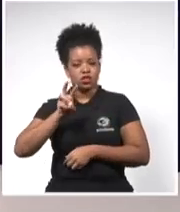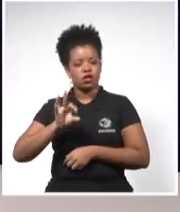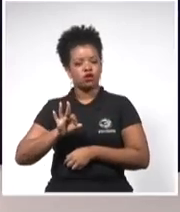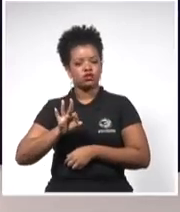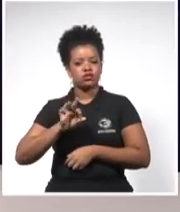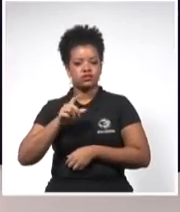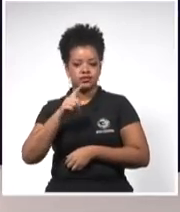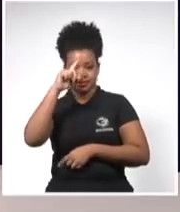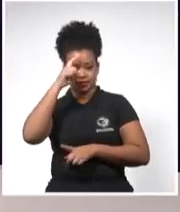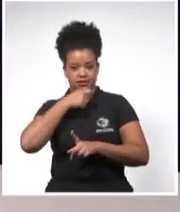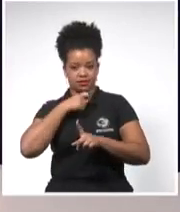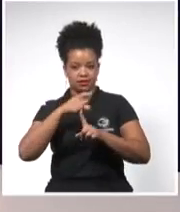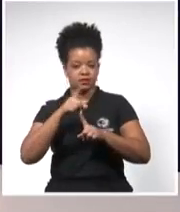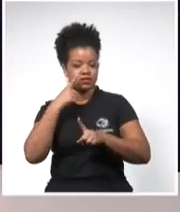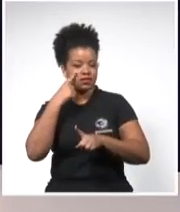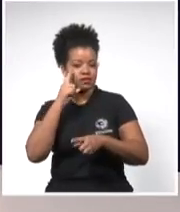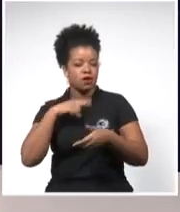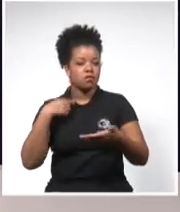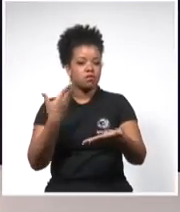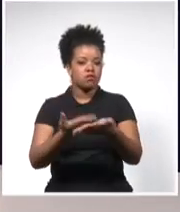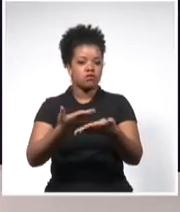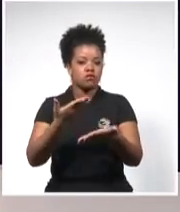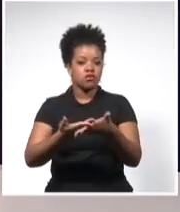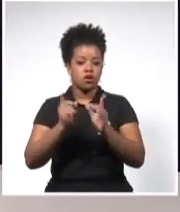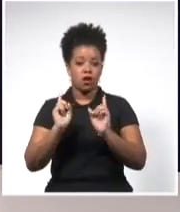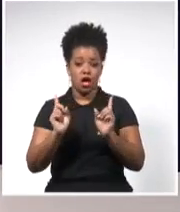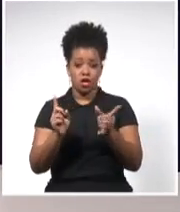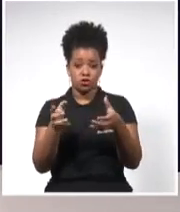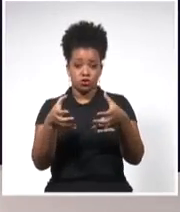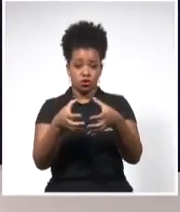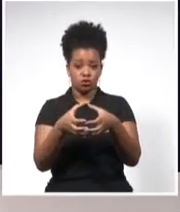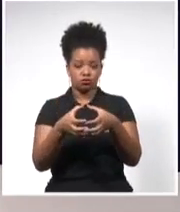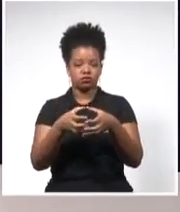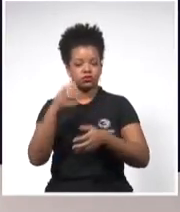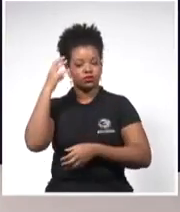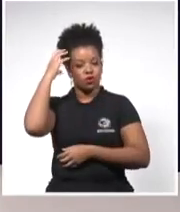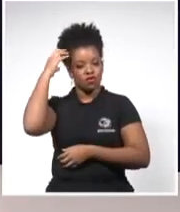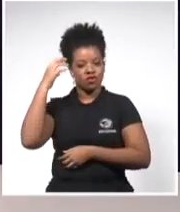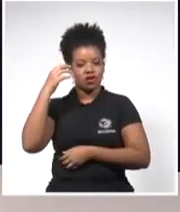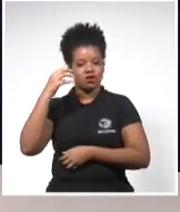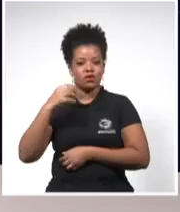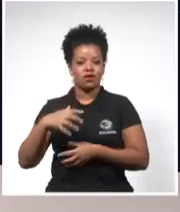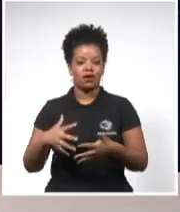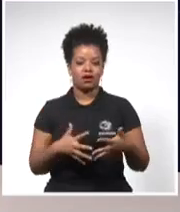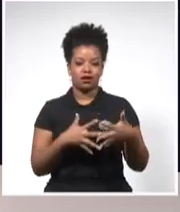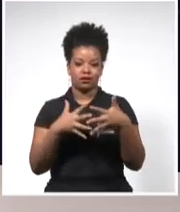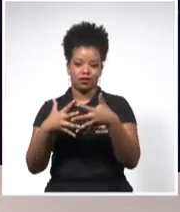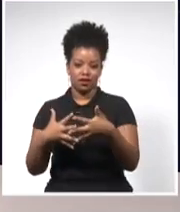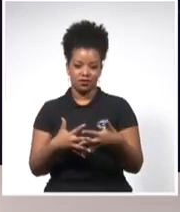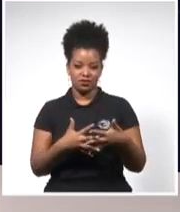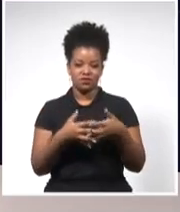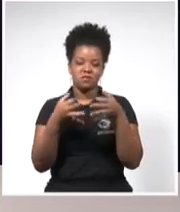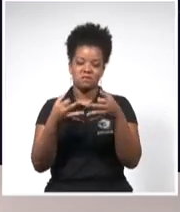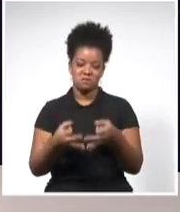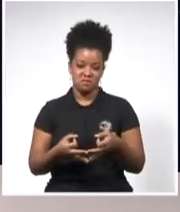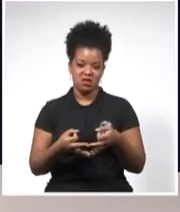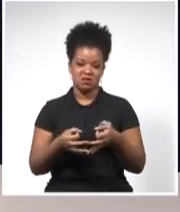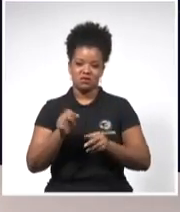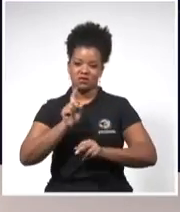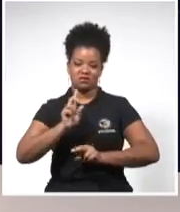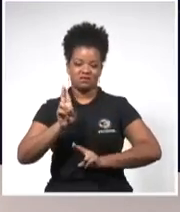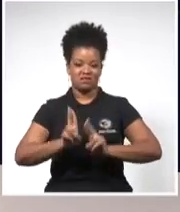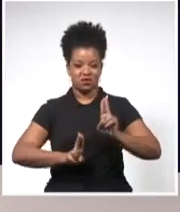las intervenciones de representantes del Departamento de Estado que el gobierno de Estados Unidos está detrás de las presiones contra la